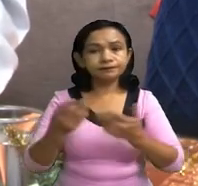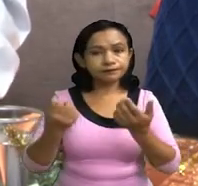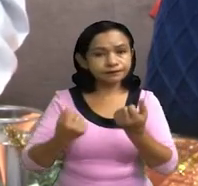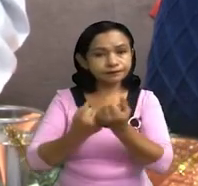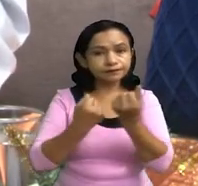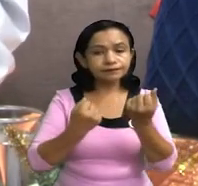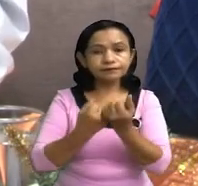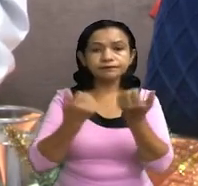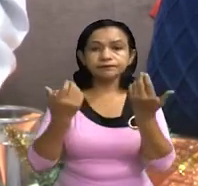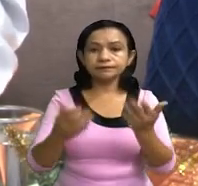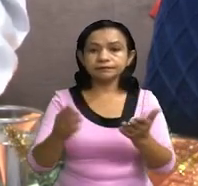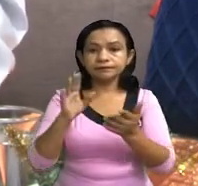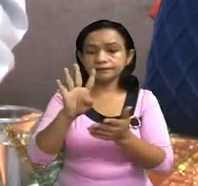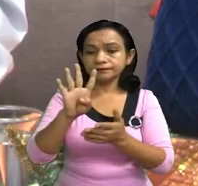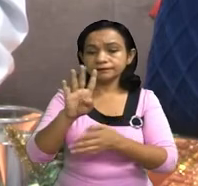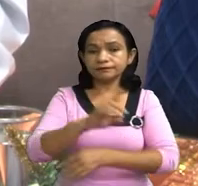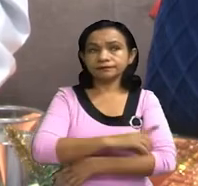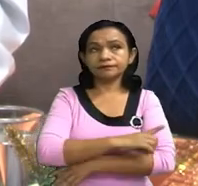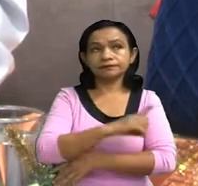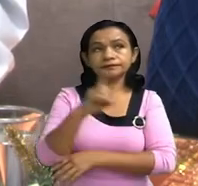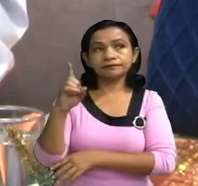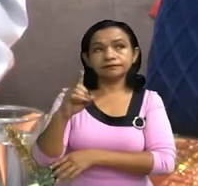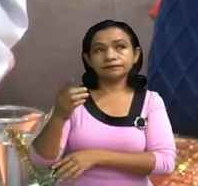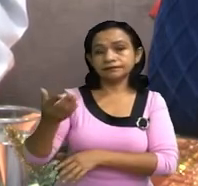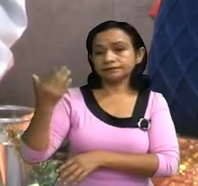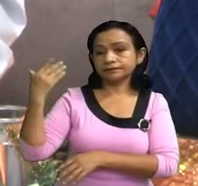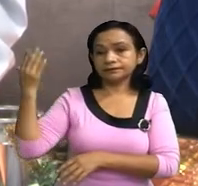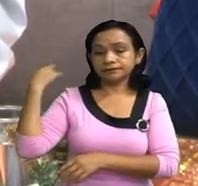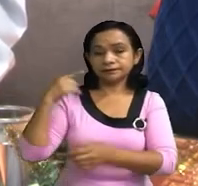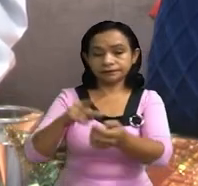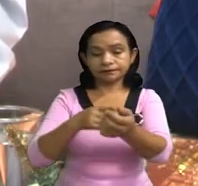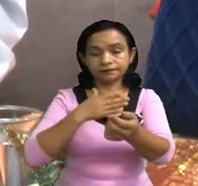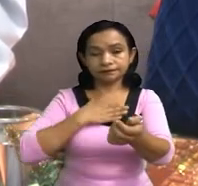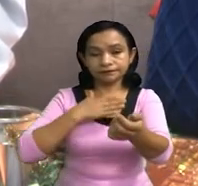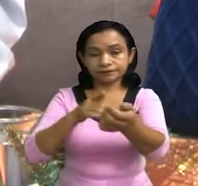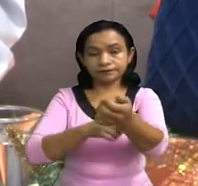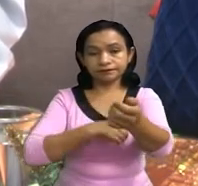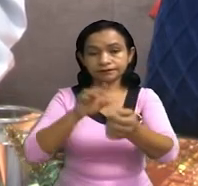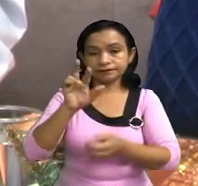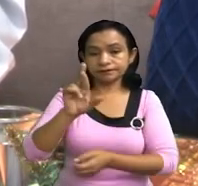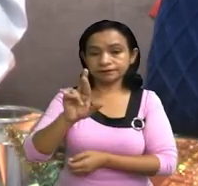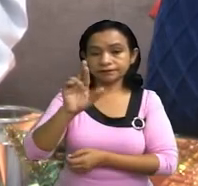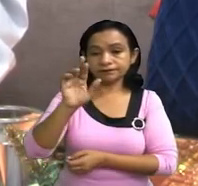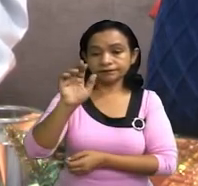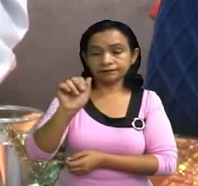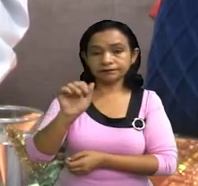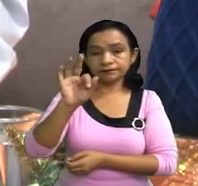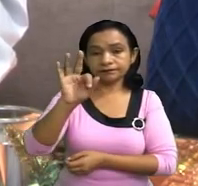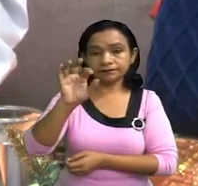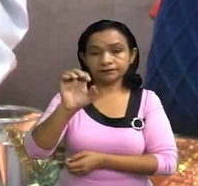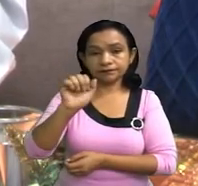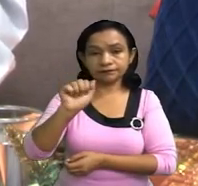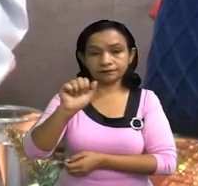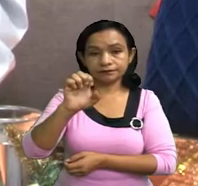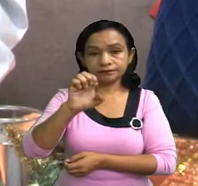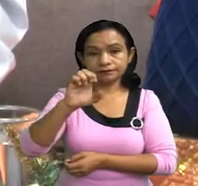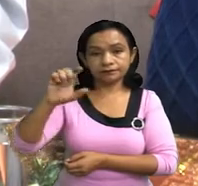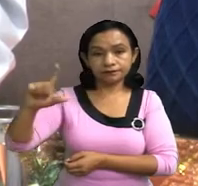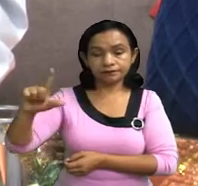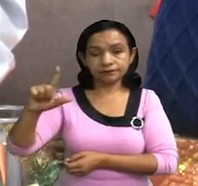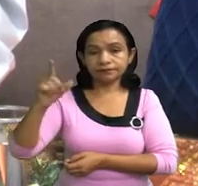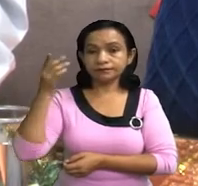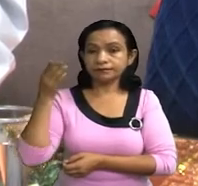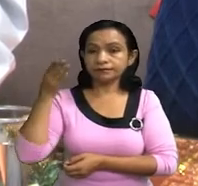apoyado? Incluso hace 4 días nosotros, mi hermano Rafael y el suscrito, fuimos a la Universidad